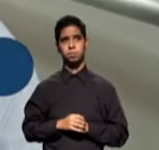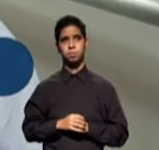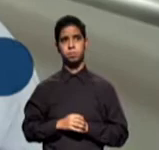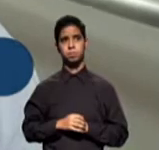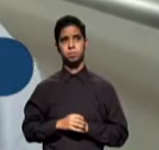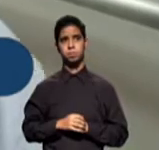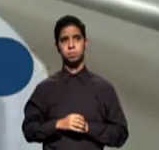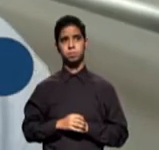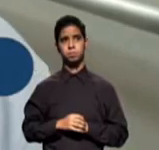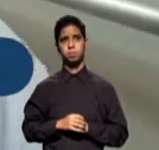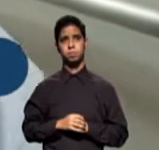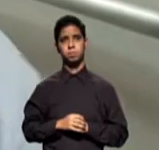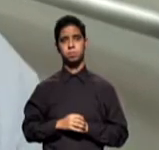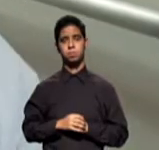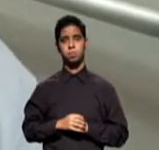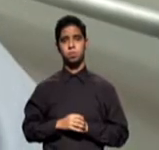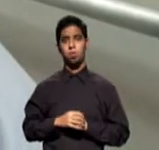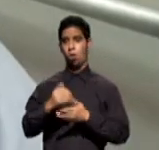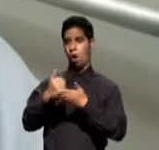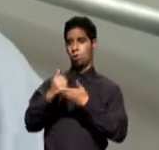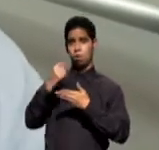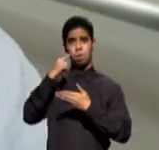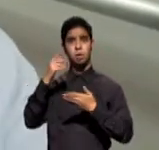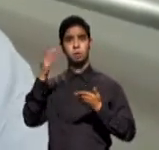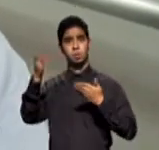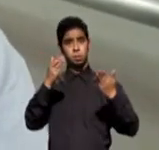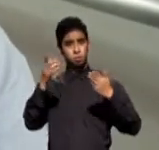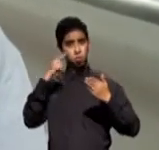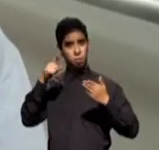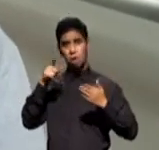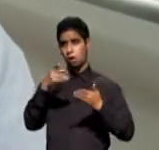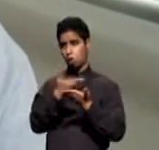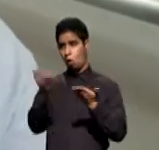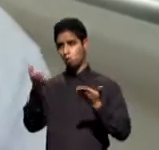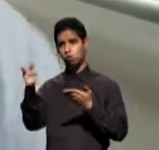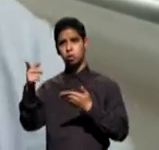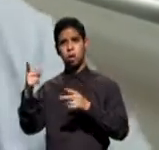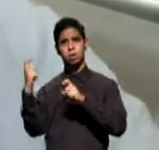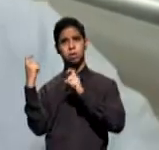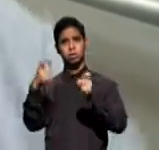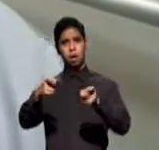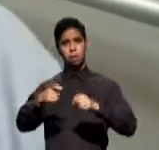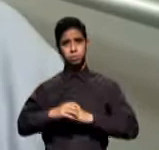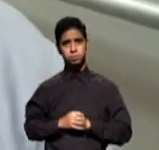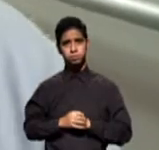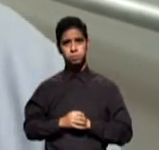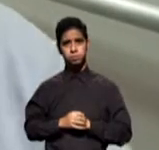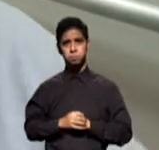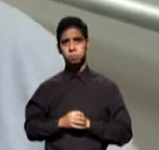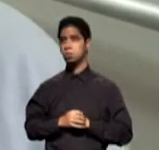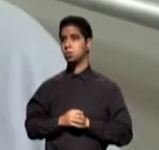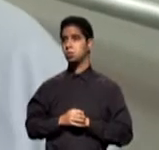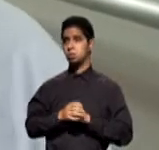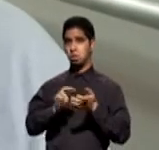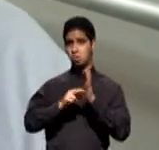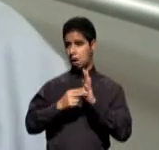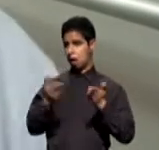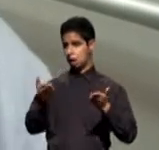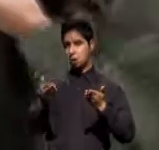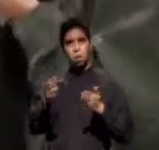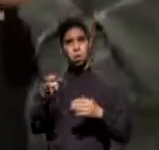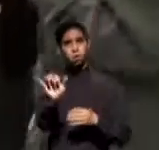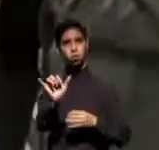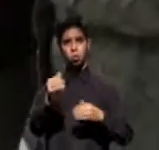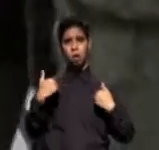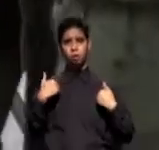los mismos servicios y para que donen. Y tengan una gran diversión, porque esto también es para divertirnos. Este